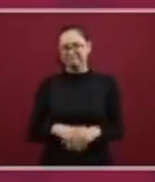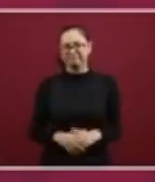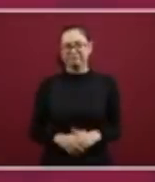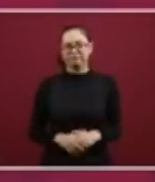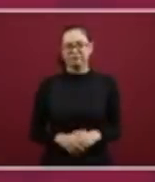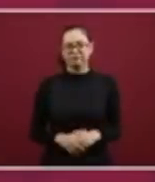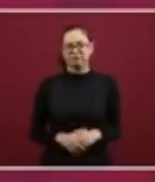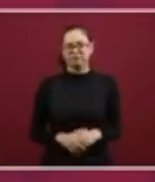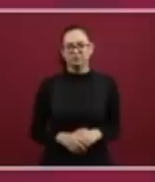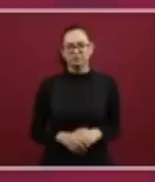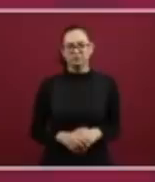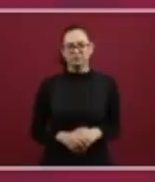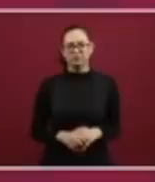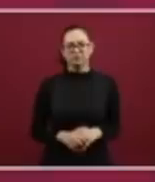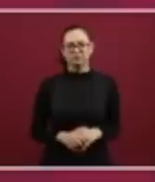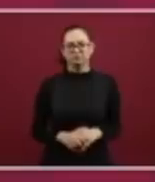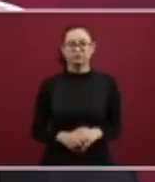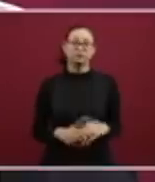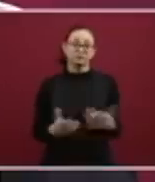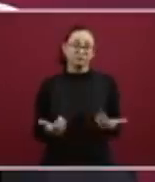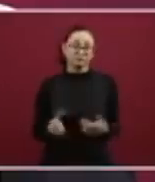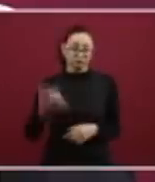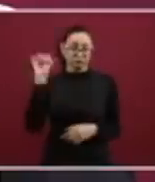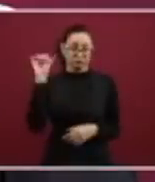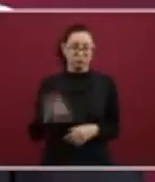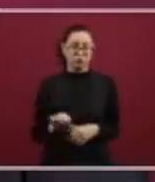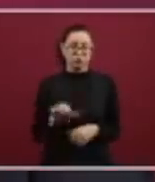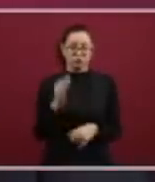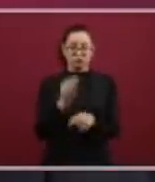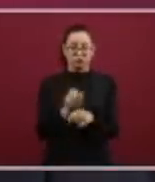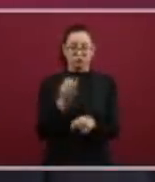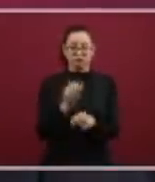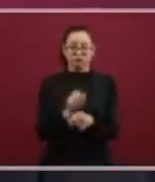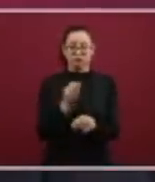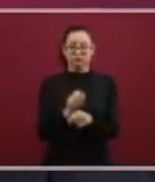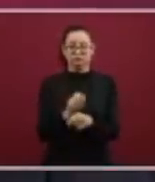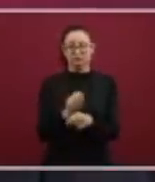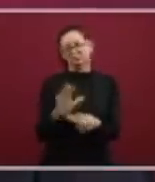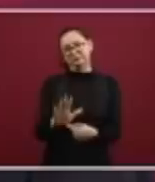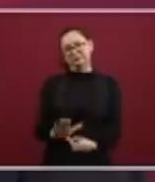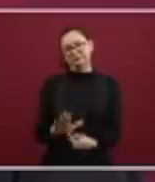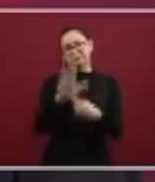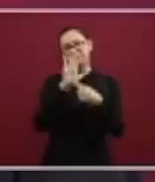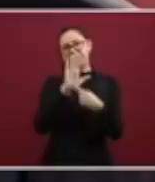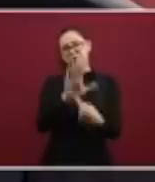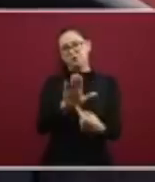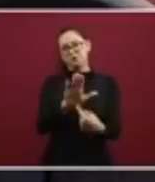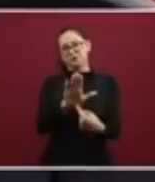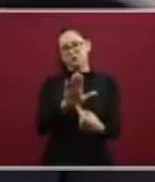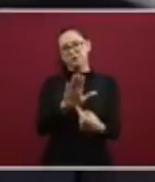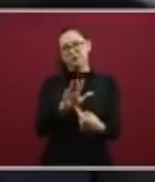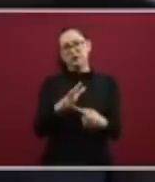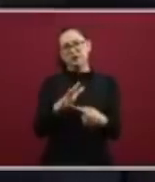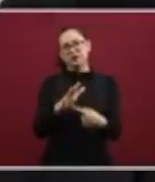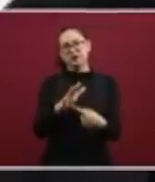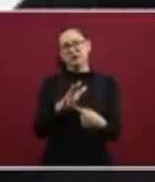mismo, ahora, les vamos a dar a conocer